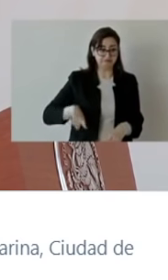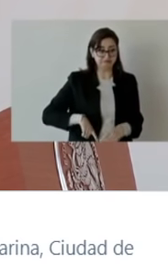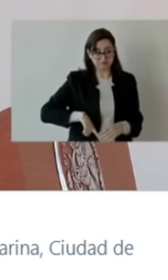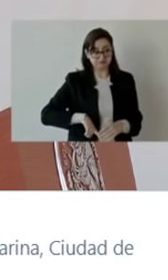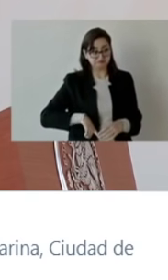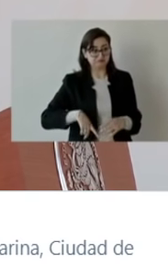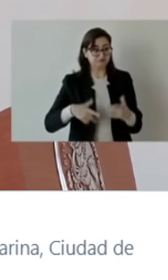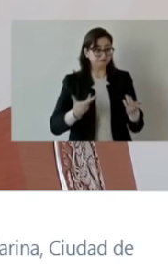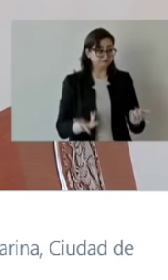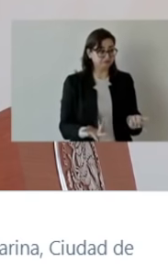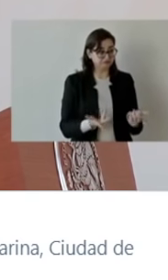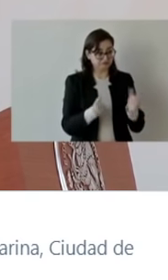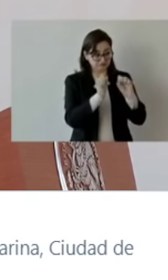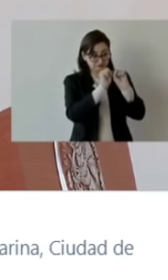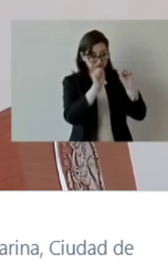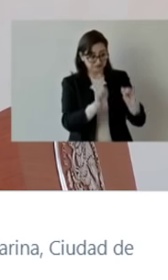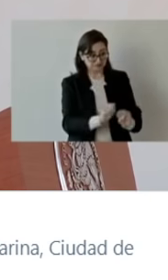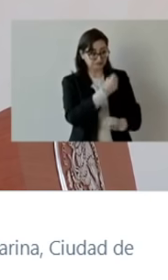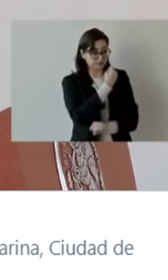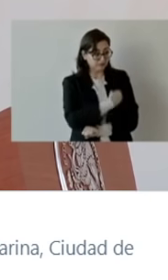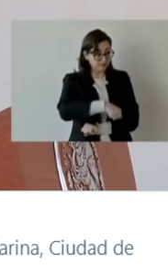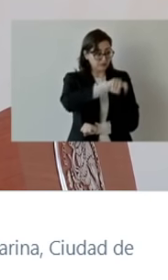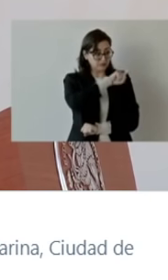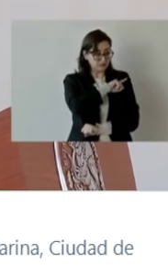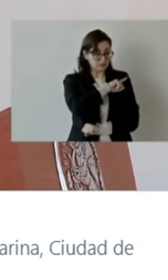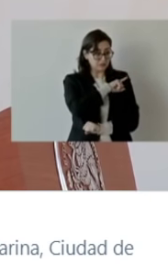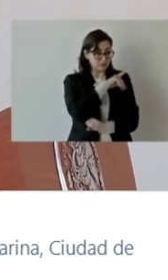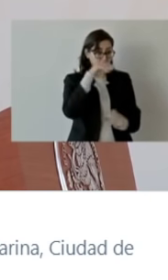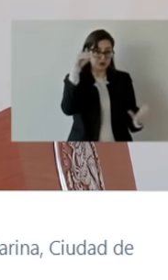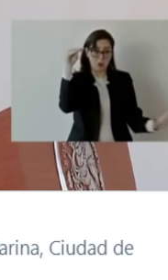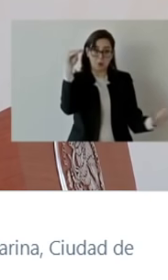un sistema de salud pública